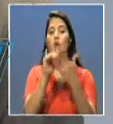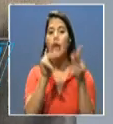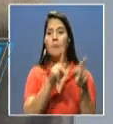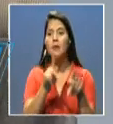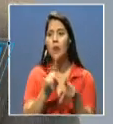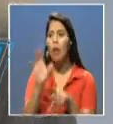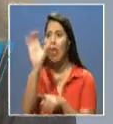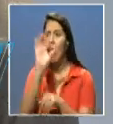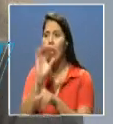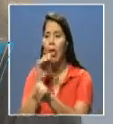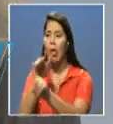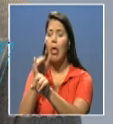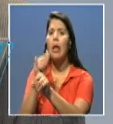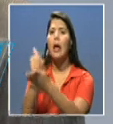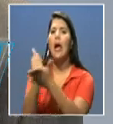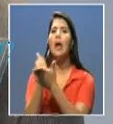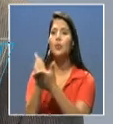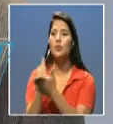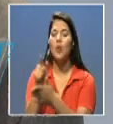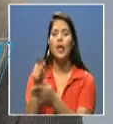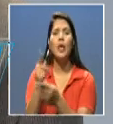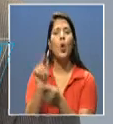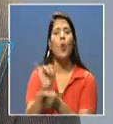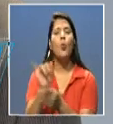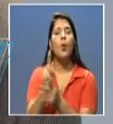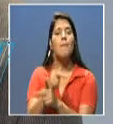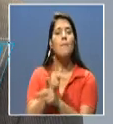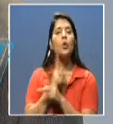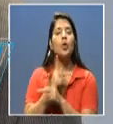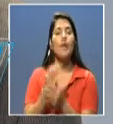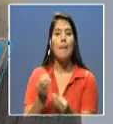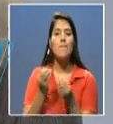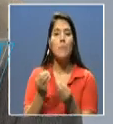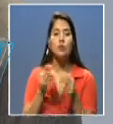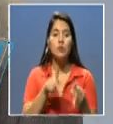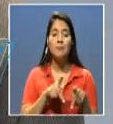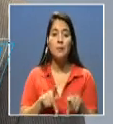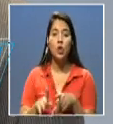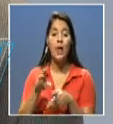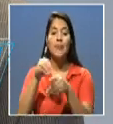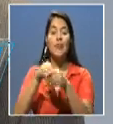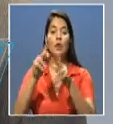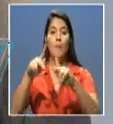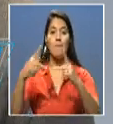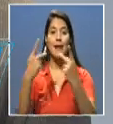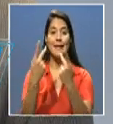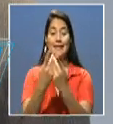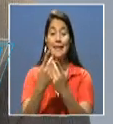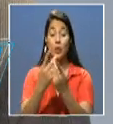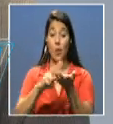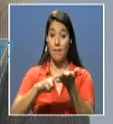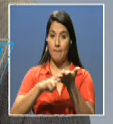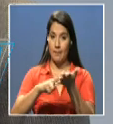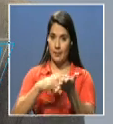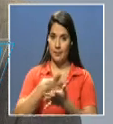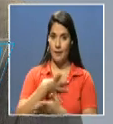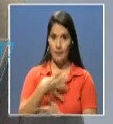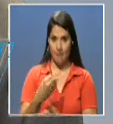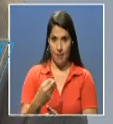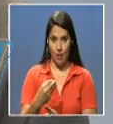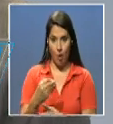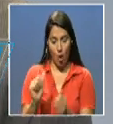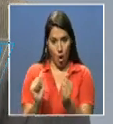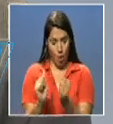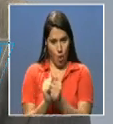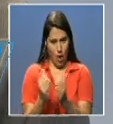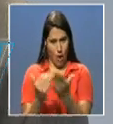protegía a algunos líderes, sobre todo del Partido Liberación Nacional, a partir de estas informaciones que estamos